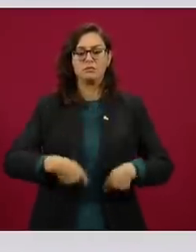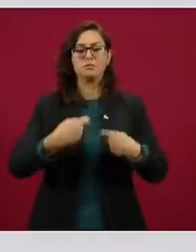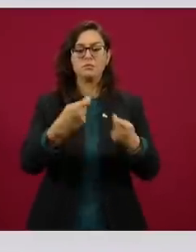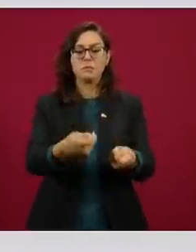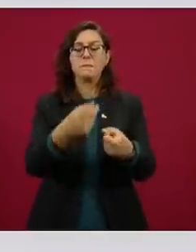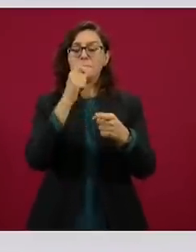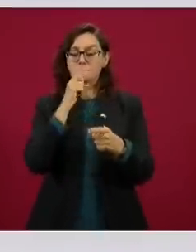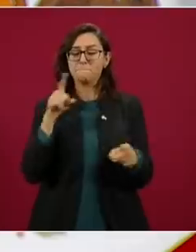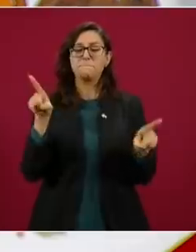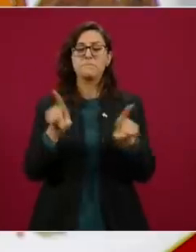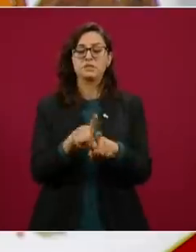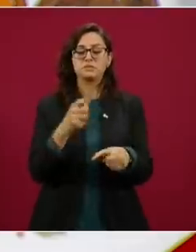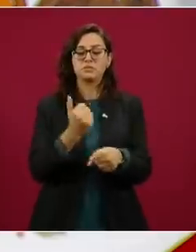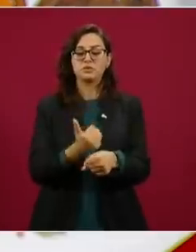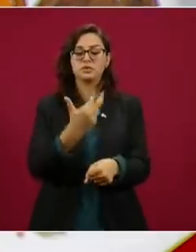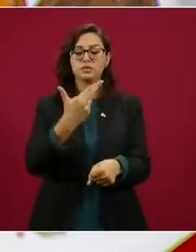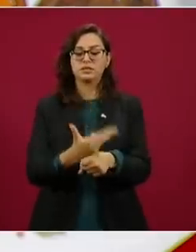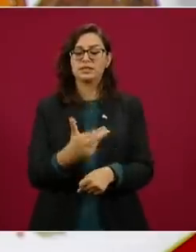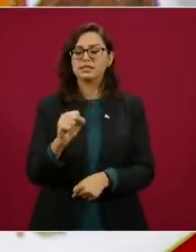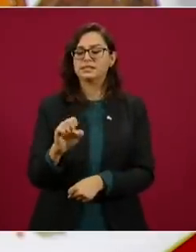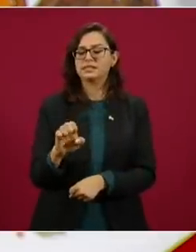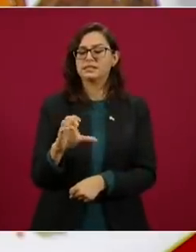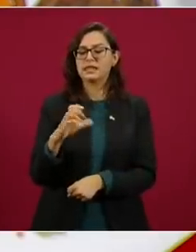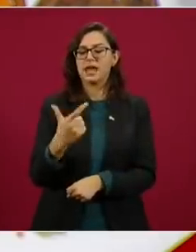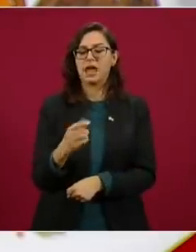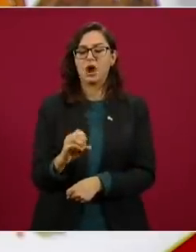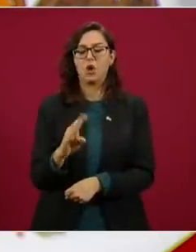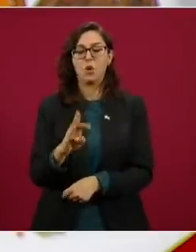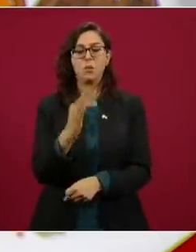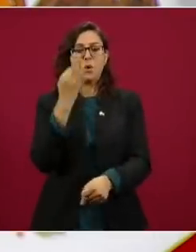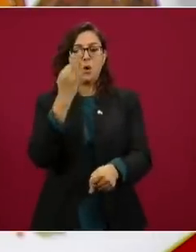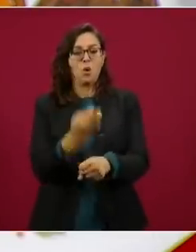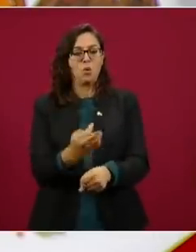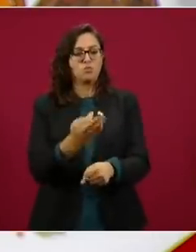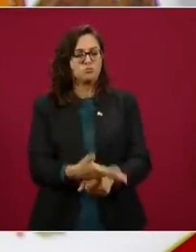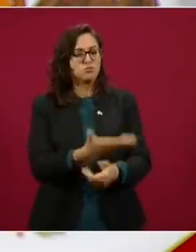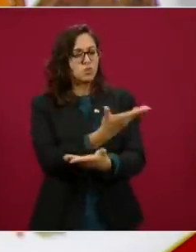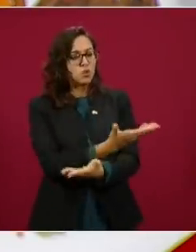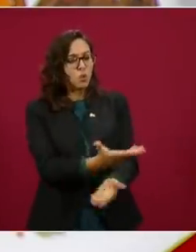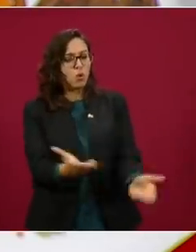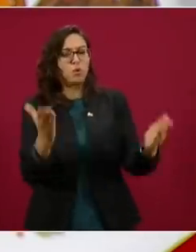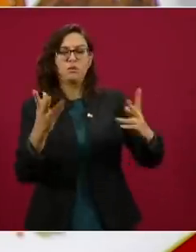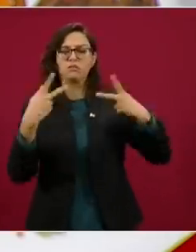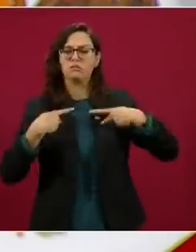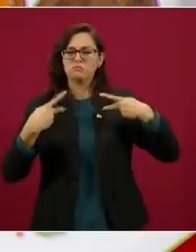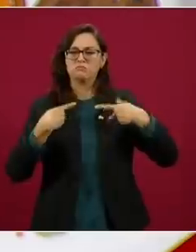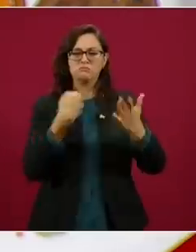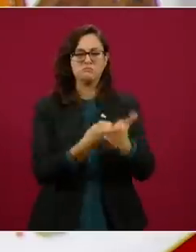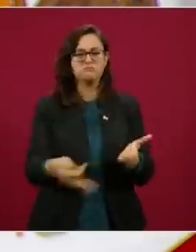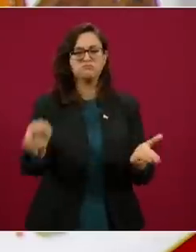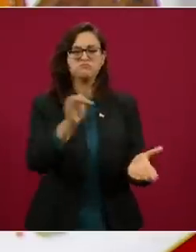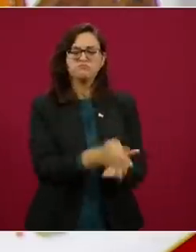de gobernación de poder honrar a tan valerosas personas